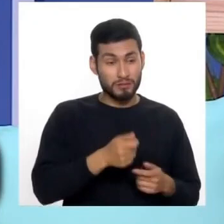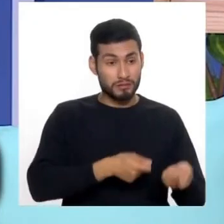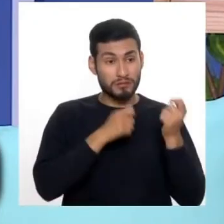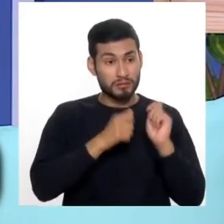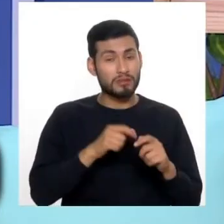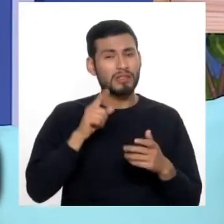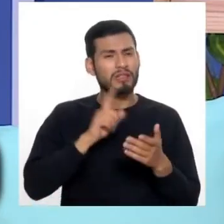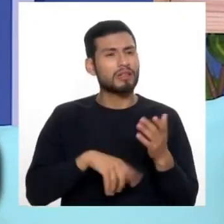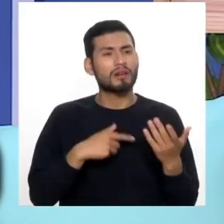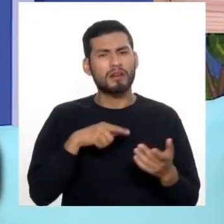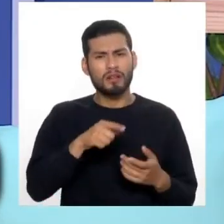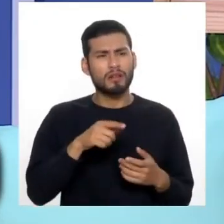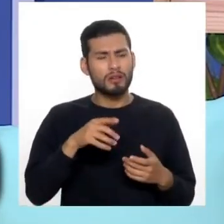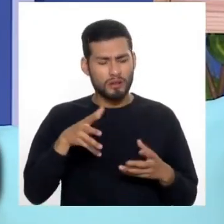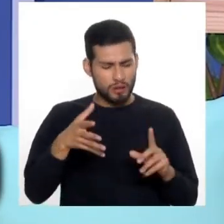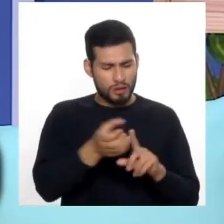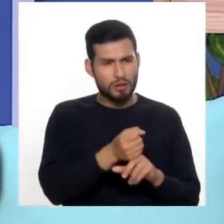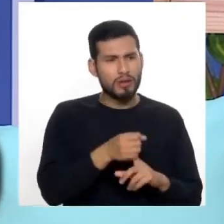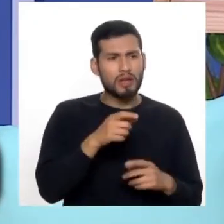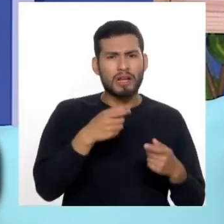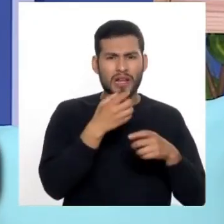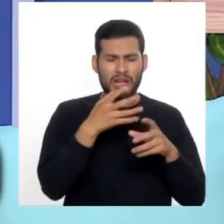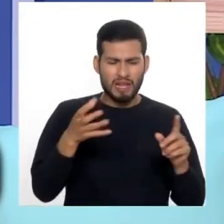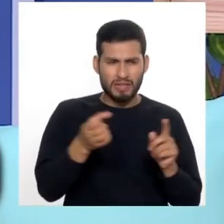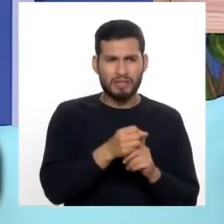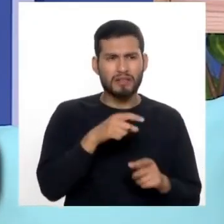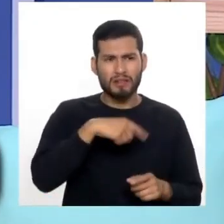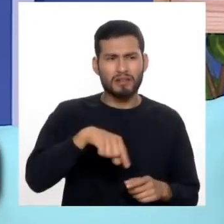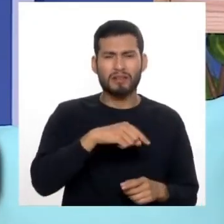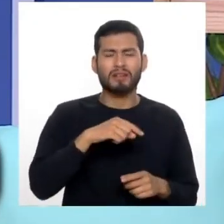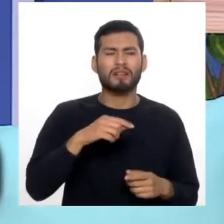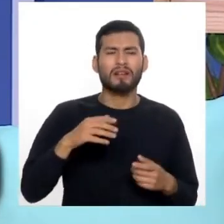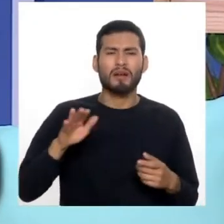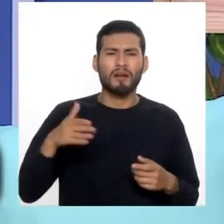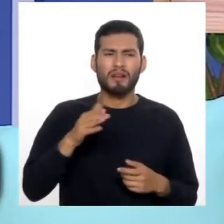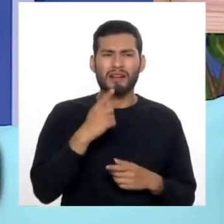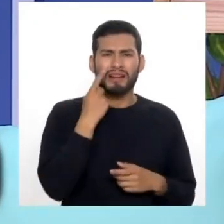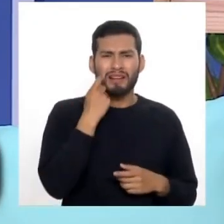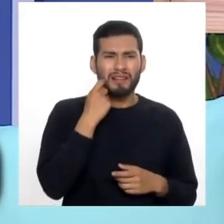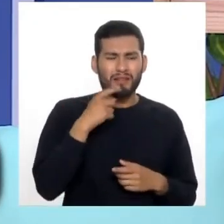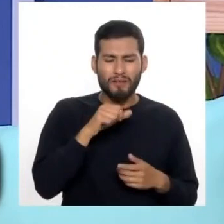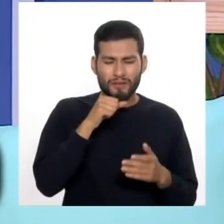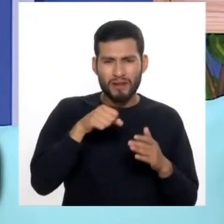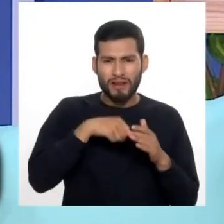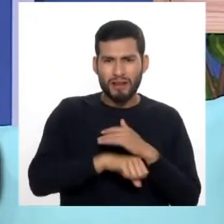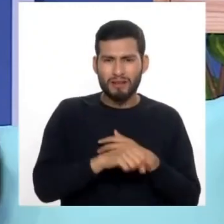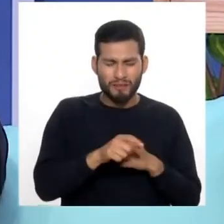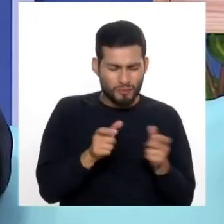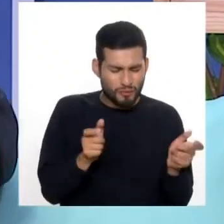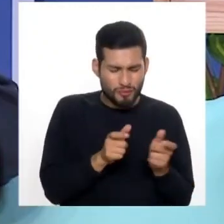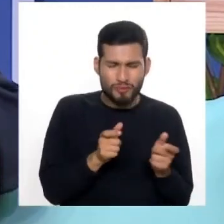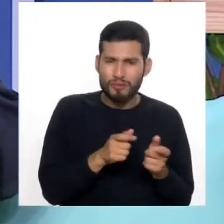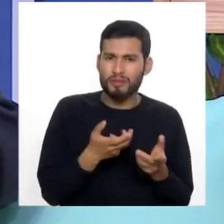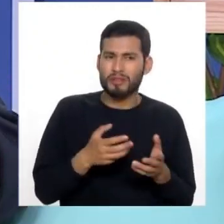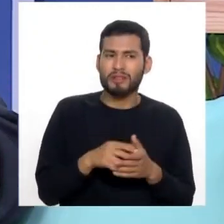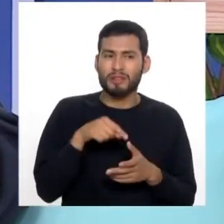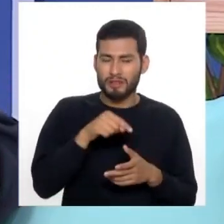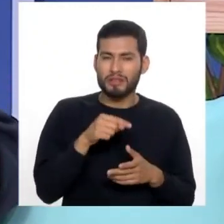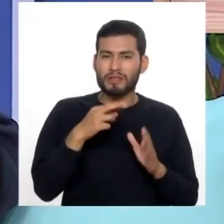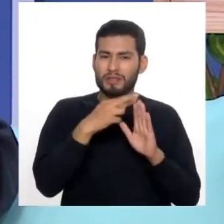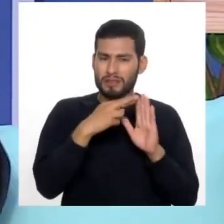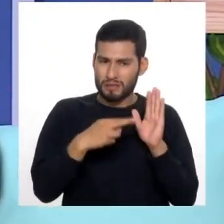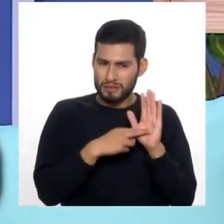que se evita es capturar juveniles. Se evita capturar especímenes que todavía no se han reproducido. Eso es, digamos, la